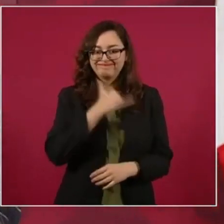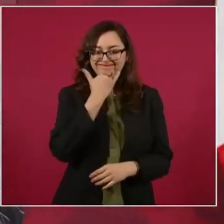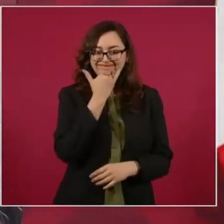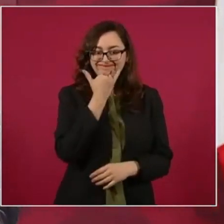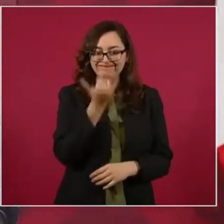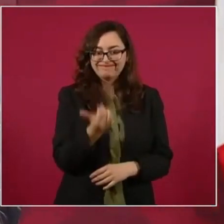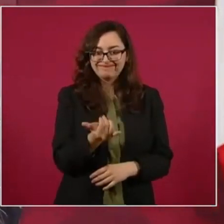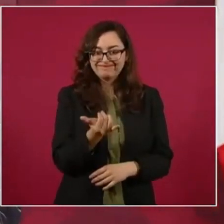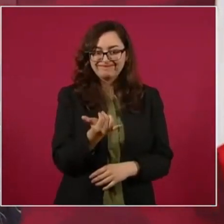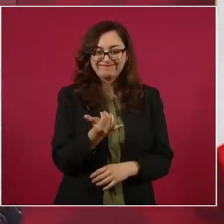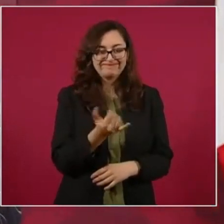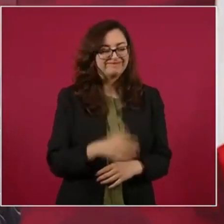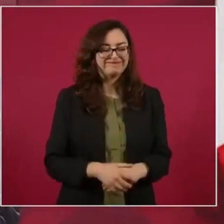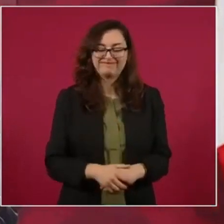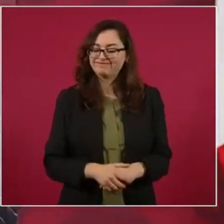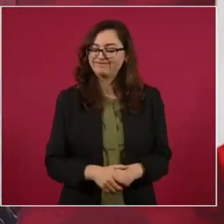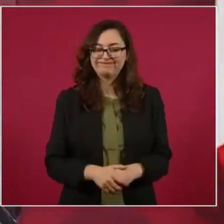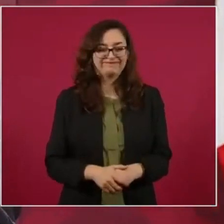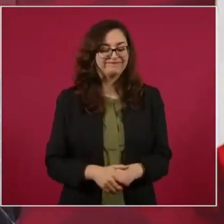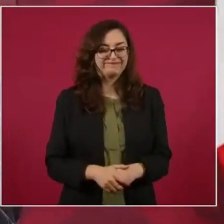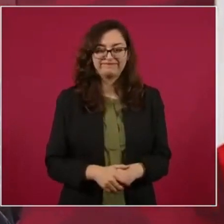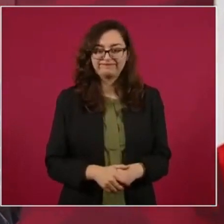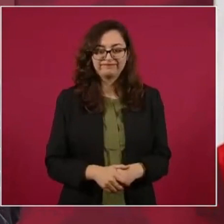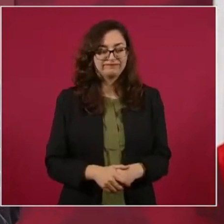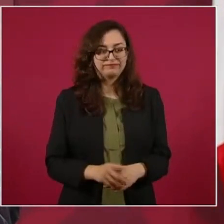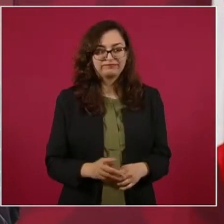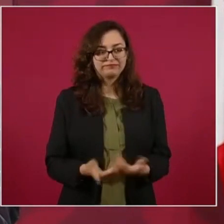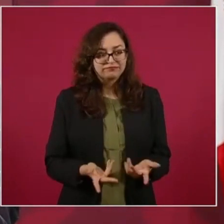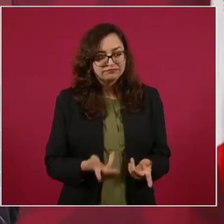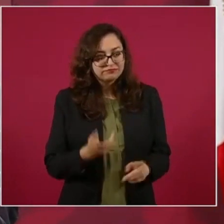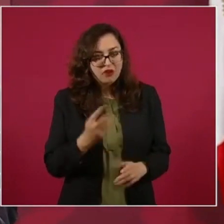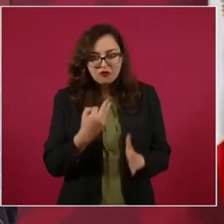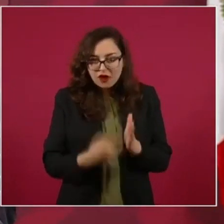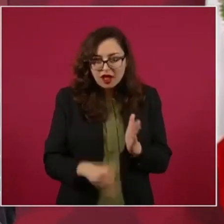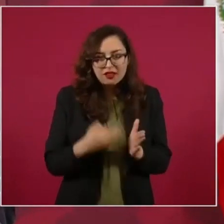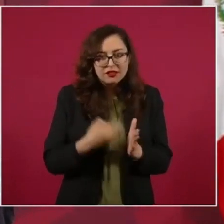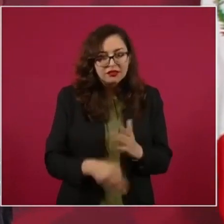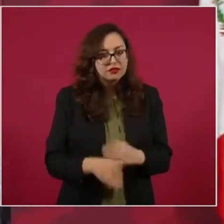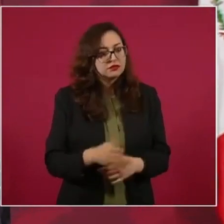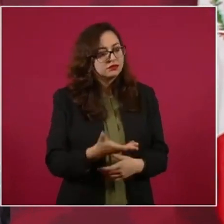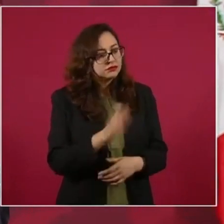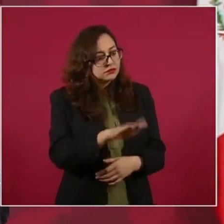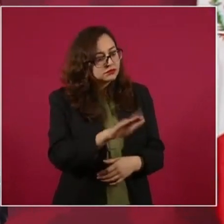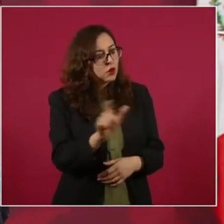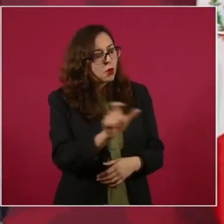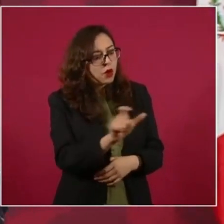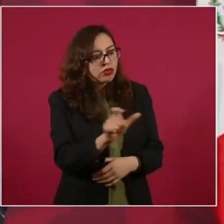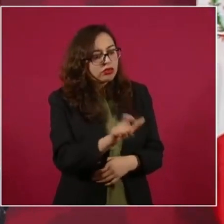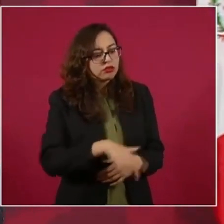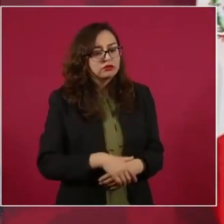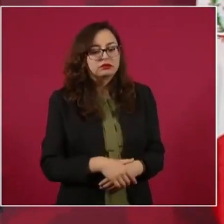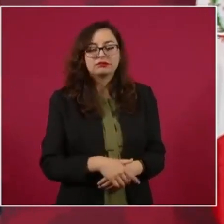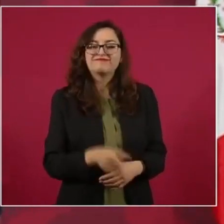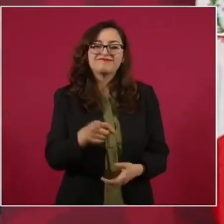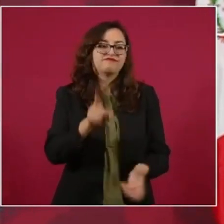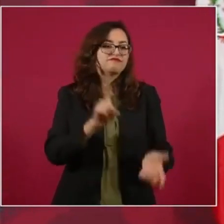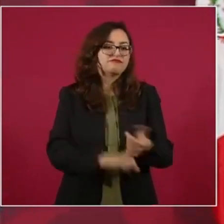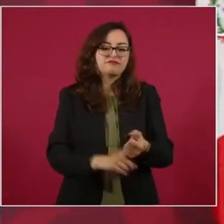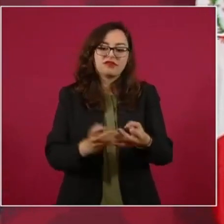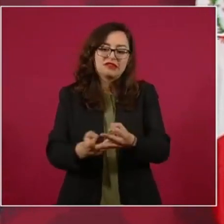voy después y no, pues, ¿y cuándo termina? Por un conflicto